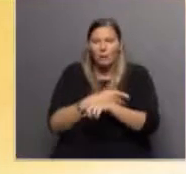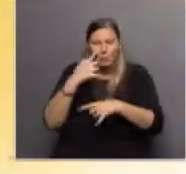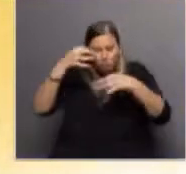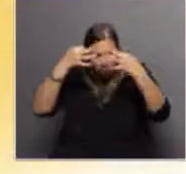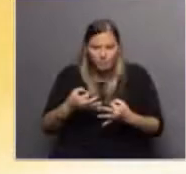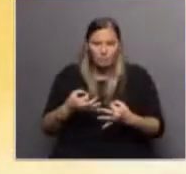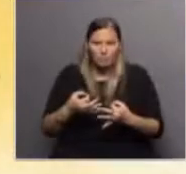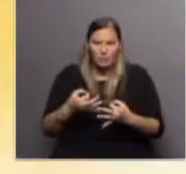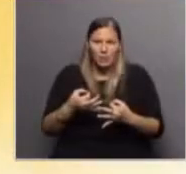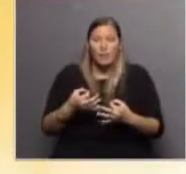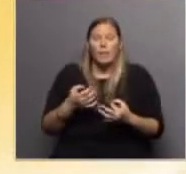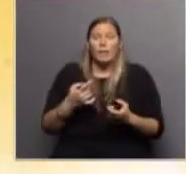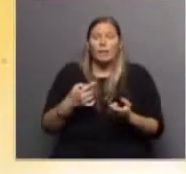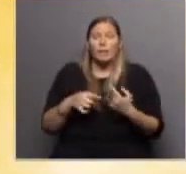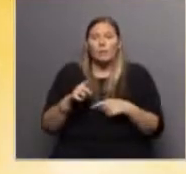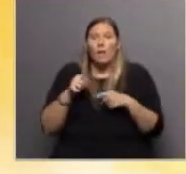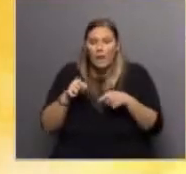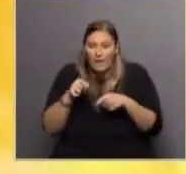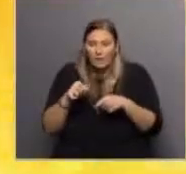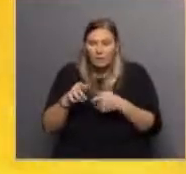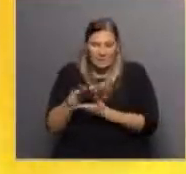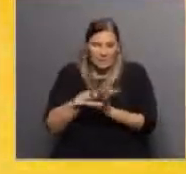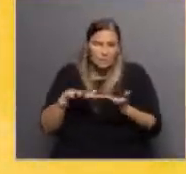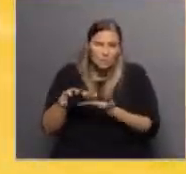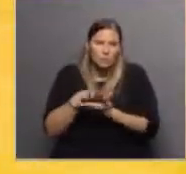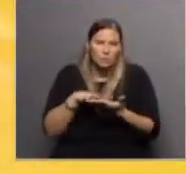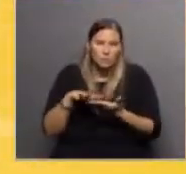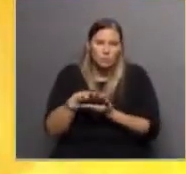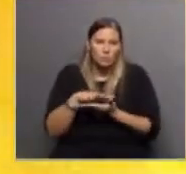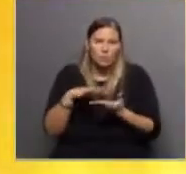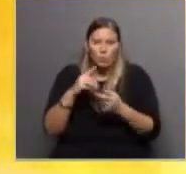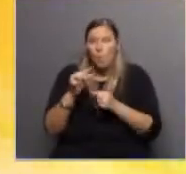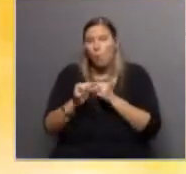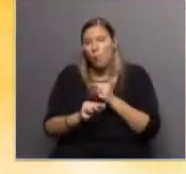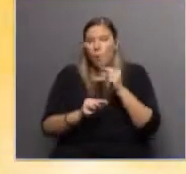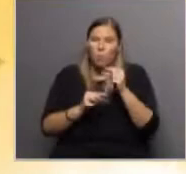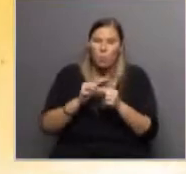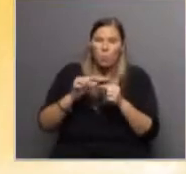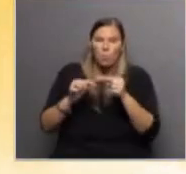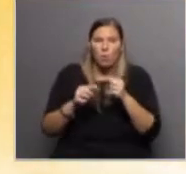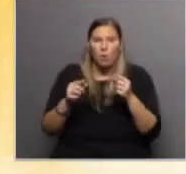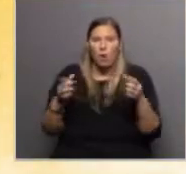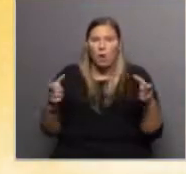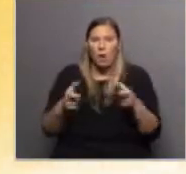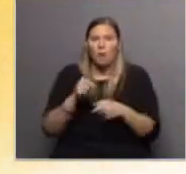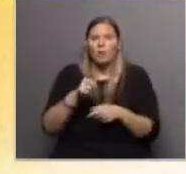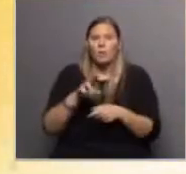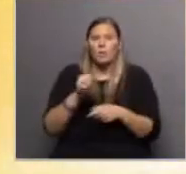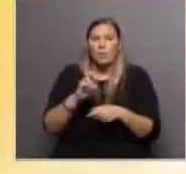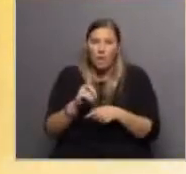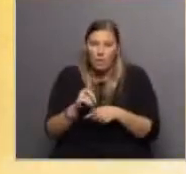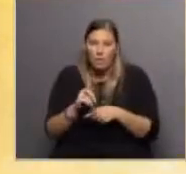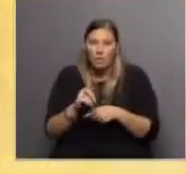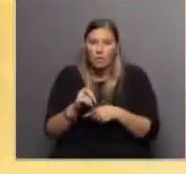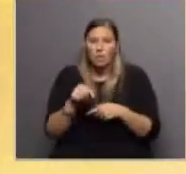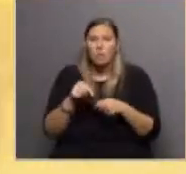salirlo. Entonces, todas esas cosas fueron conformando lo que hoy es el GIAD y que por suerte